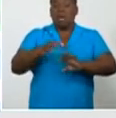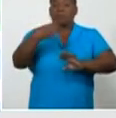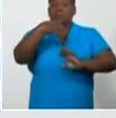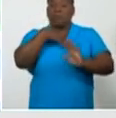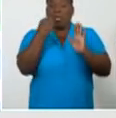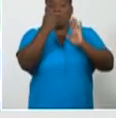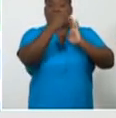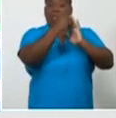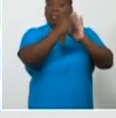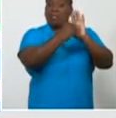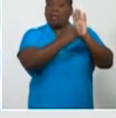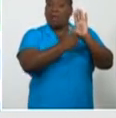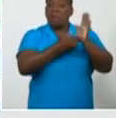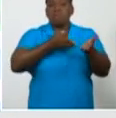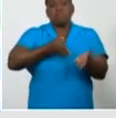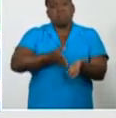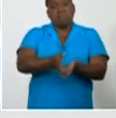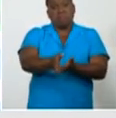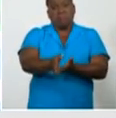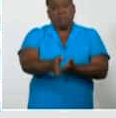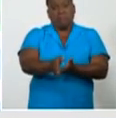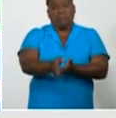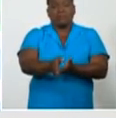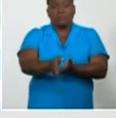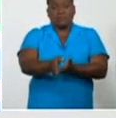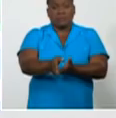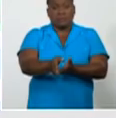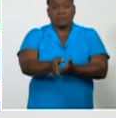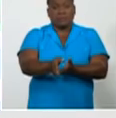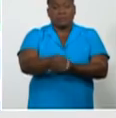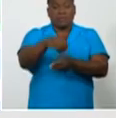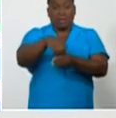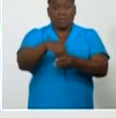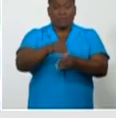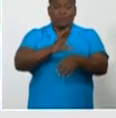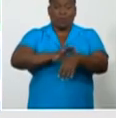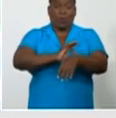lo hemos mantenido durante parte de la pandemia.